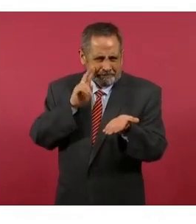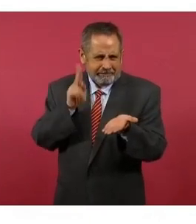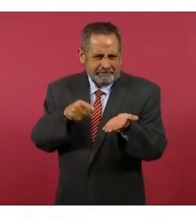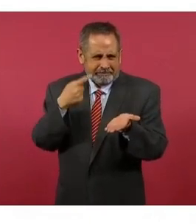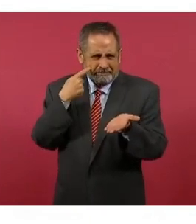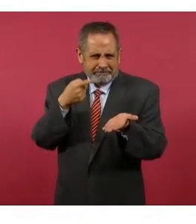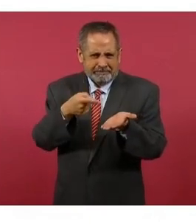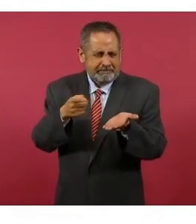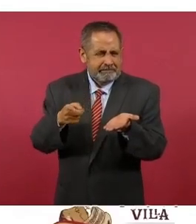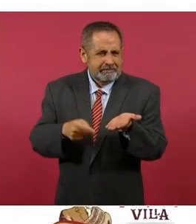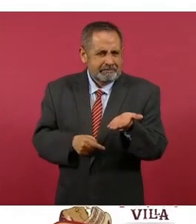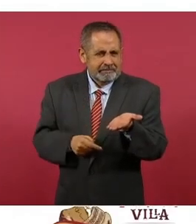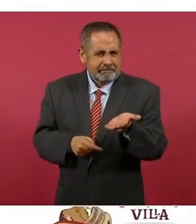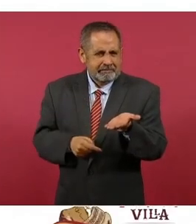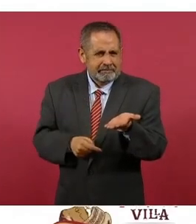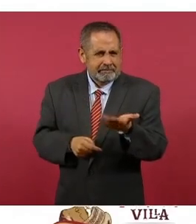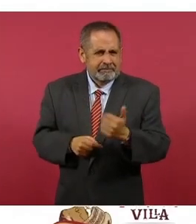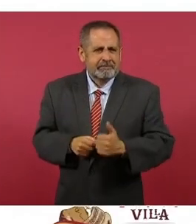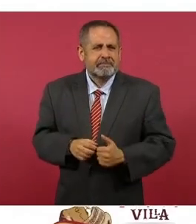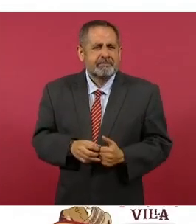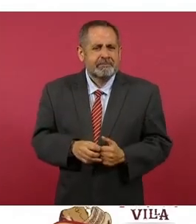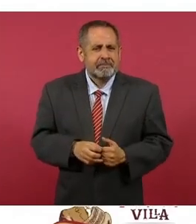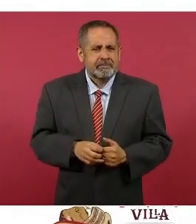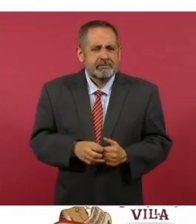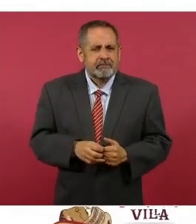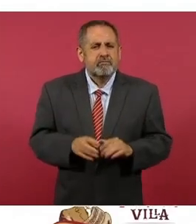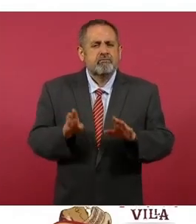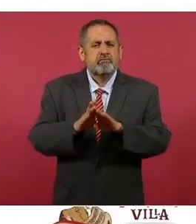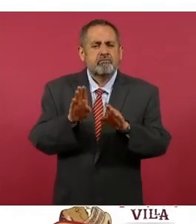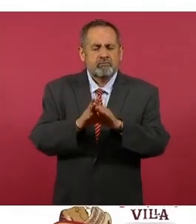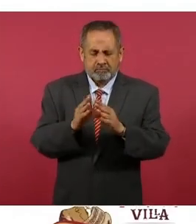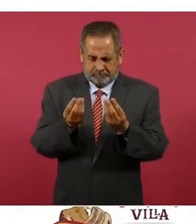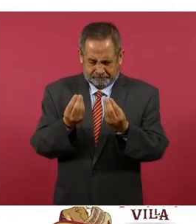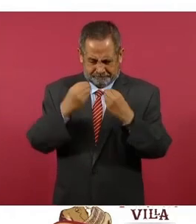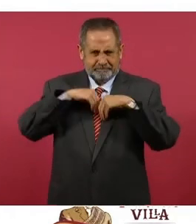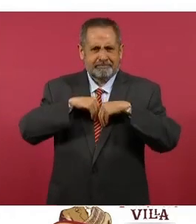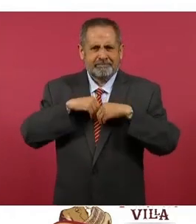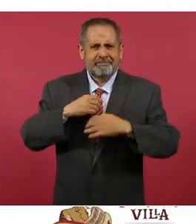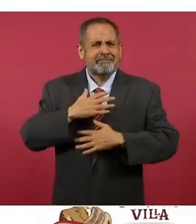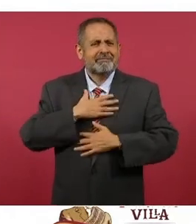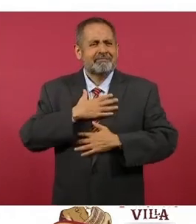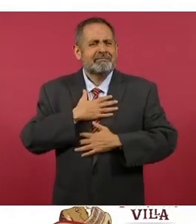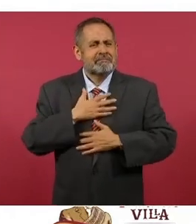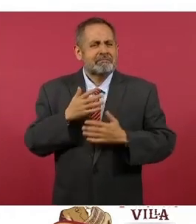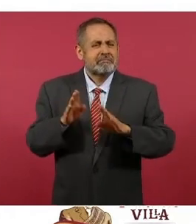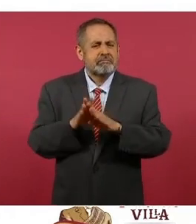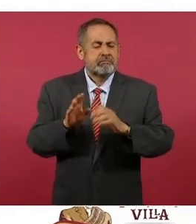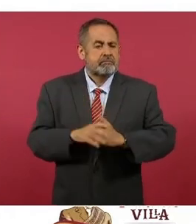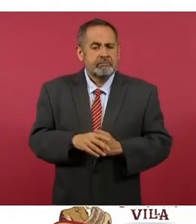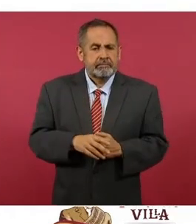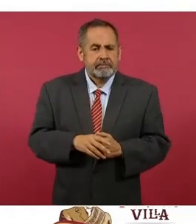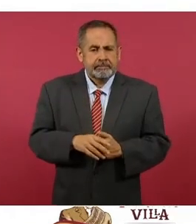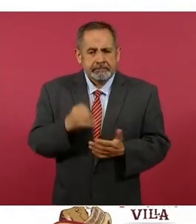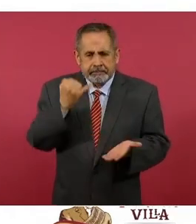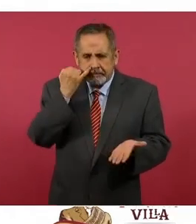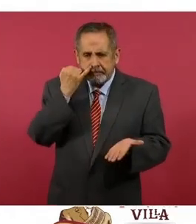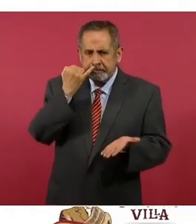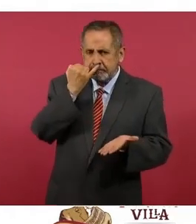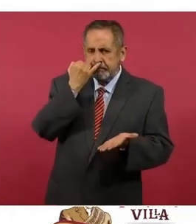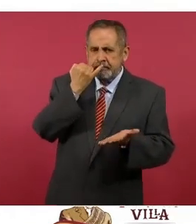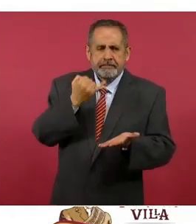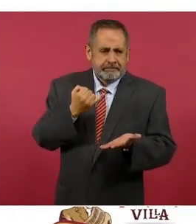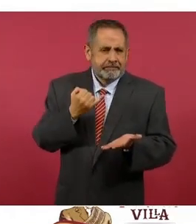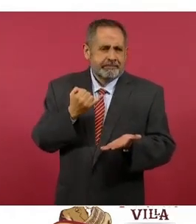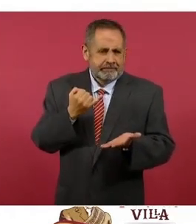imagen vemos algunos de sus formas de administración, de uso, de consumo más comunes. En forma aspirada